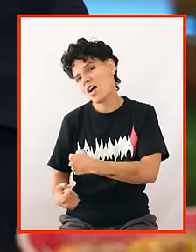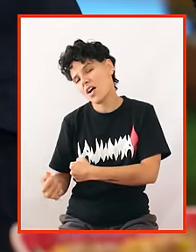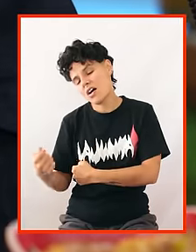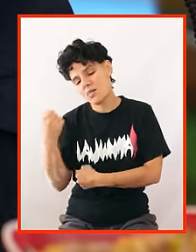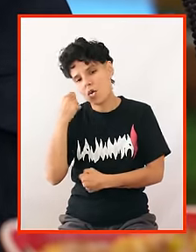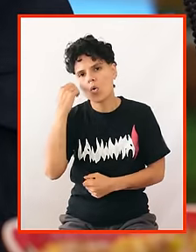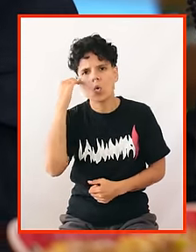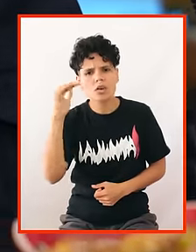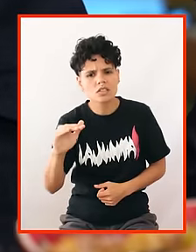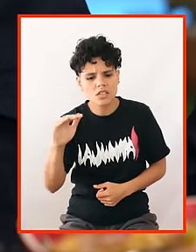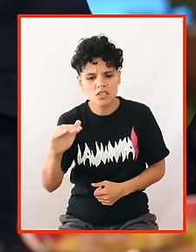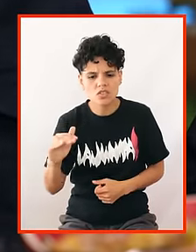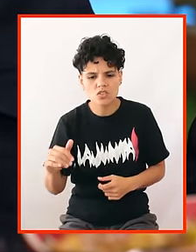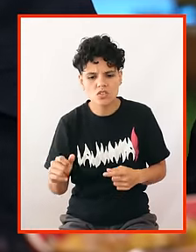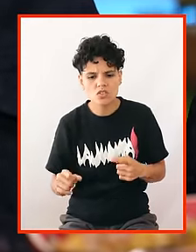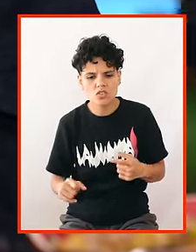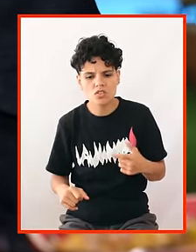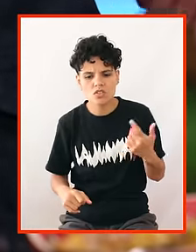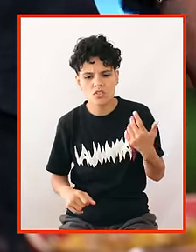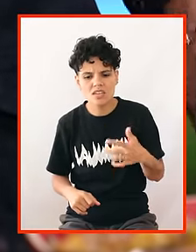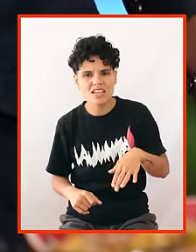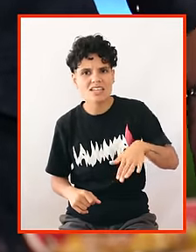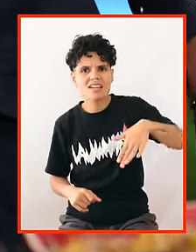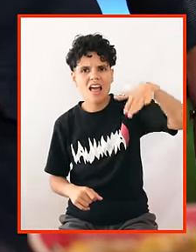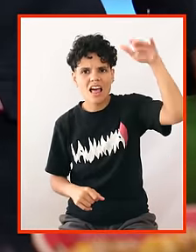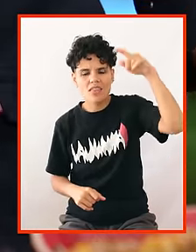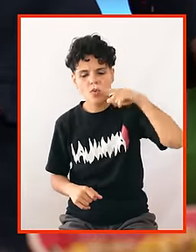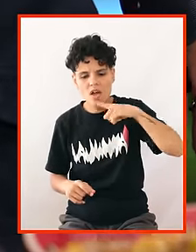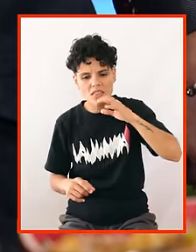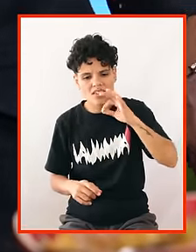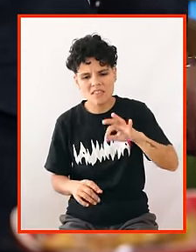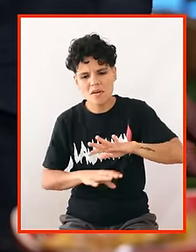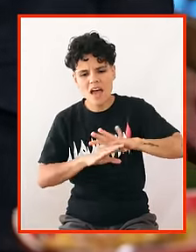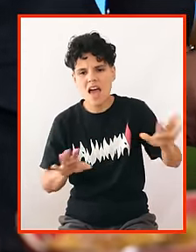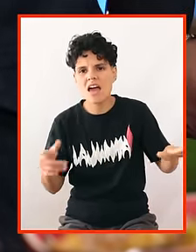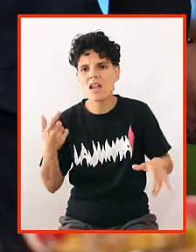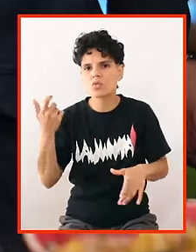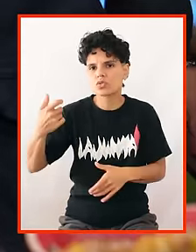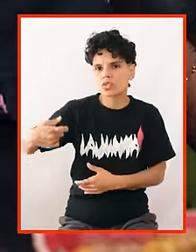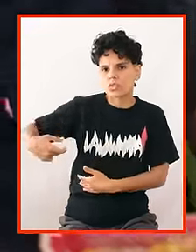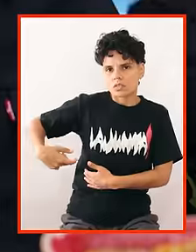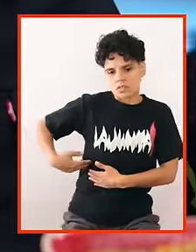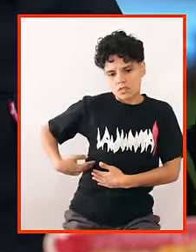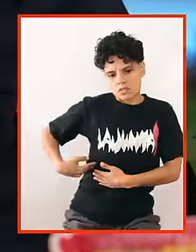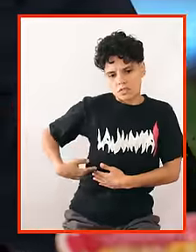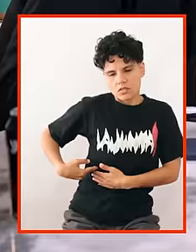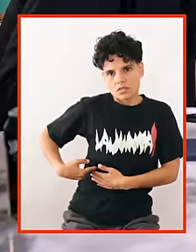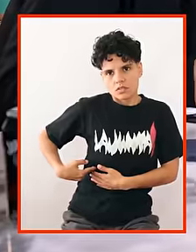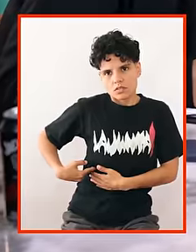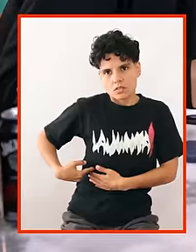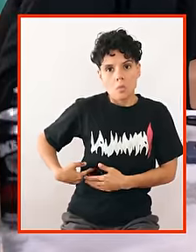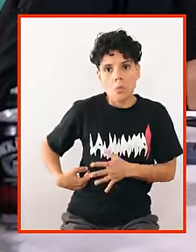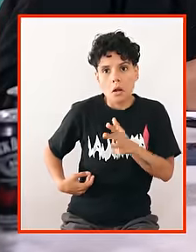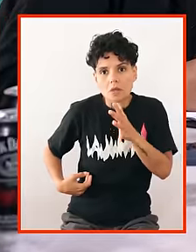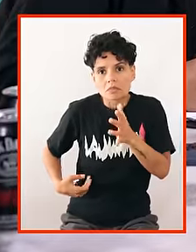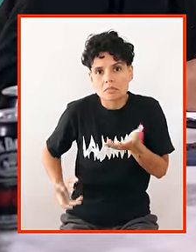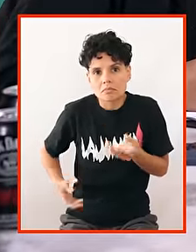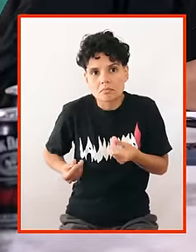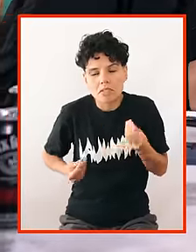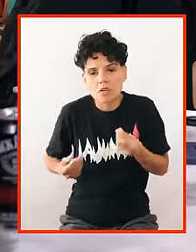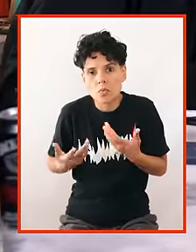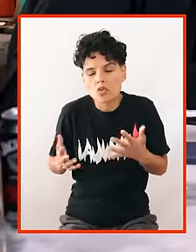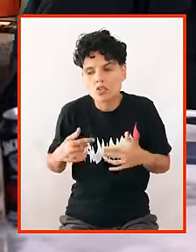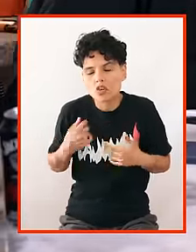El cabrón chico. El más chico, sí. Sí. Más... ¡Qué huele! El más grande, le dije, ¡para, coche, tu madre! Me ponen una cuchilla así en las costillas. Y no sé cómo